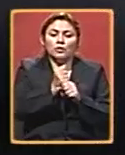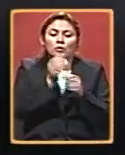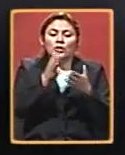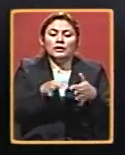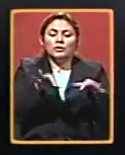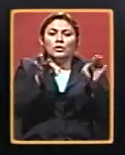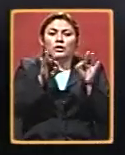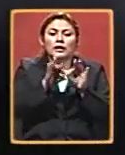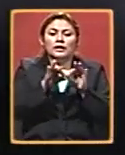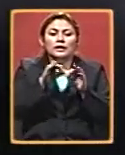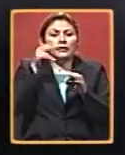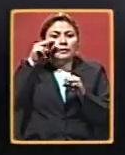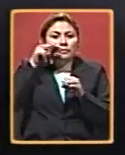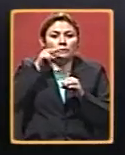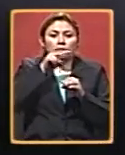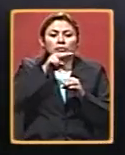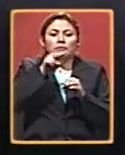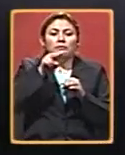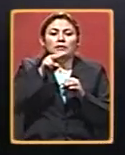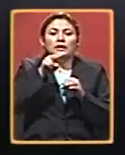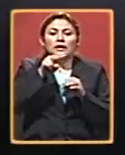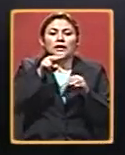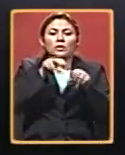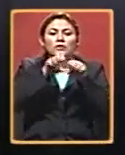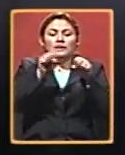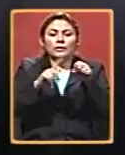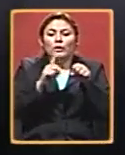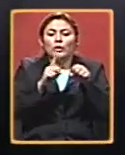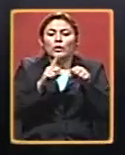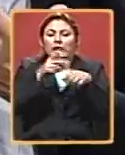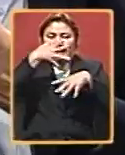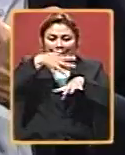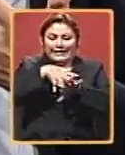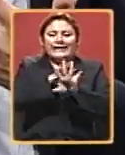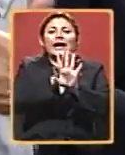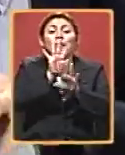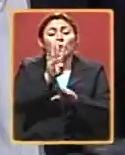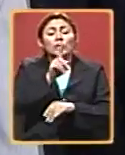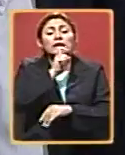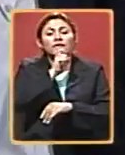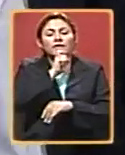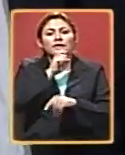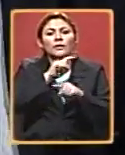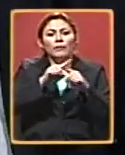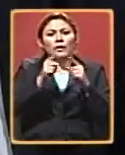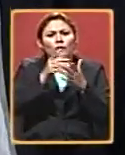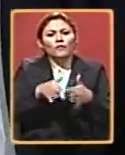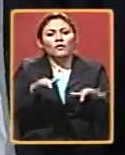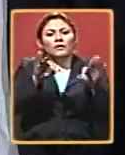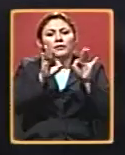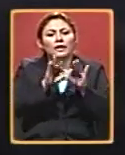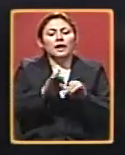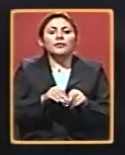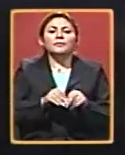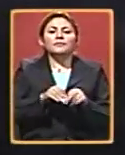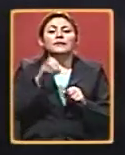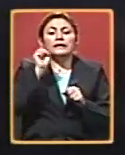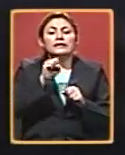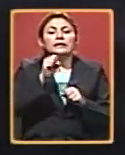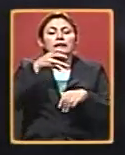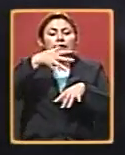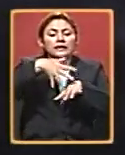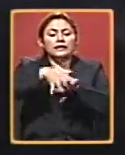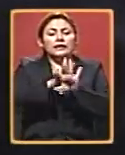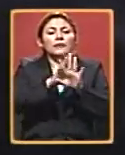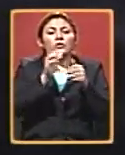que no lo hayan hecho es mirar únicamente uno de esos temas, sino integrar los 4, lo cual es difícil, pero es fundamental hacerlo. Sí, bueno, integramos el